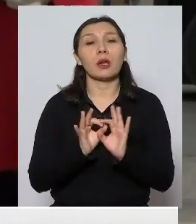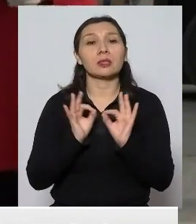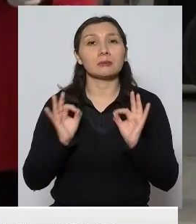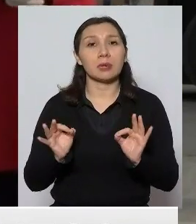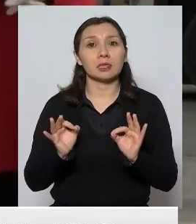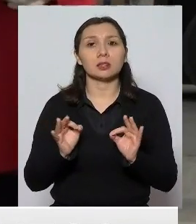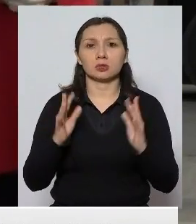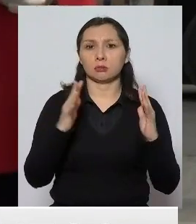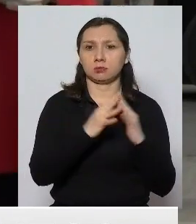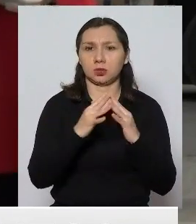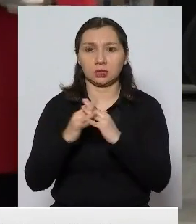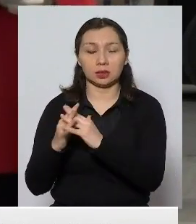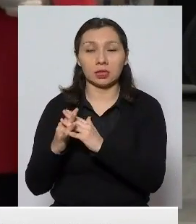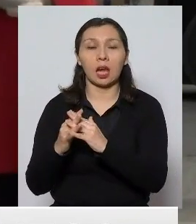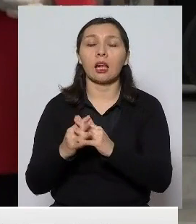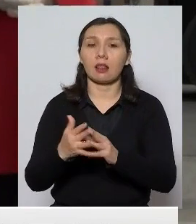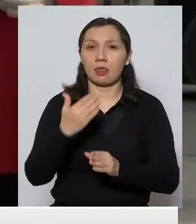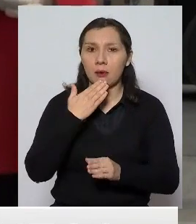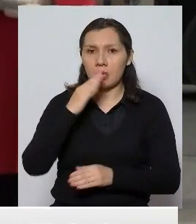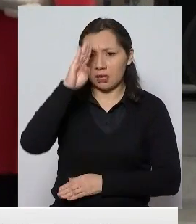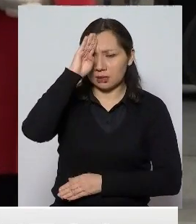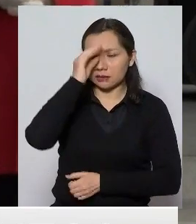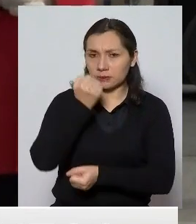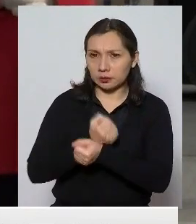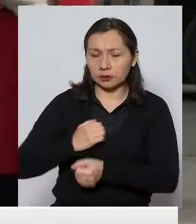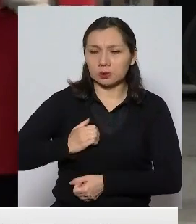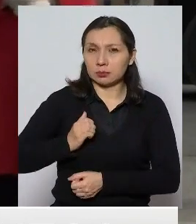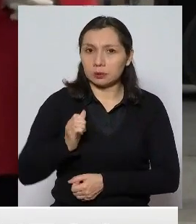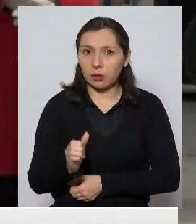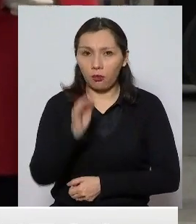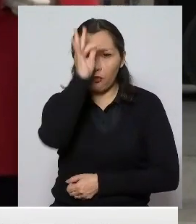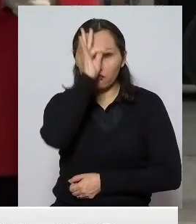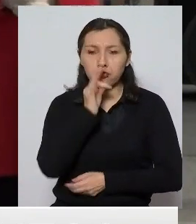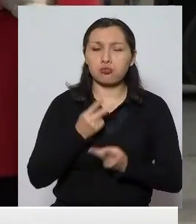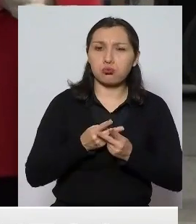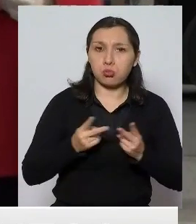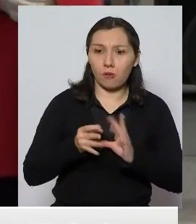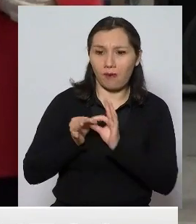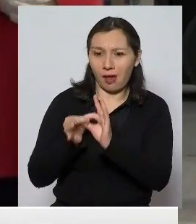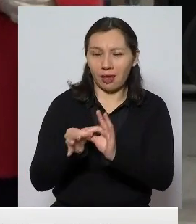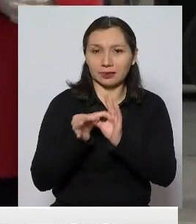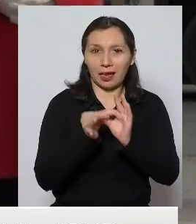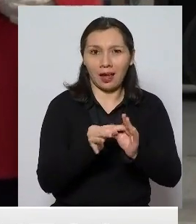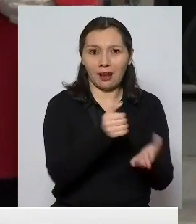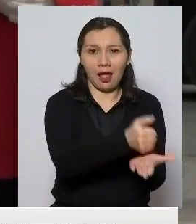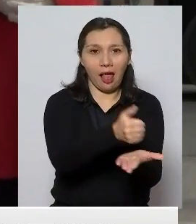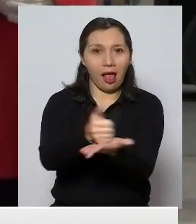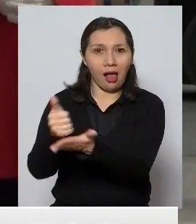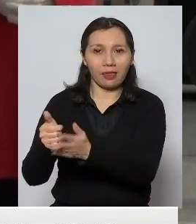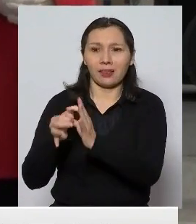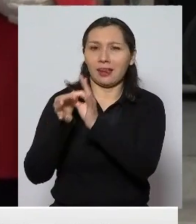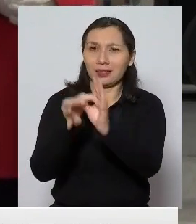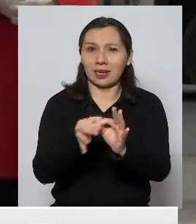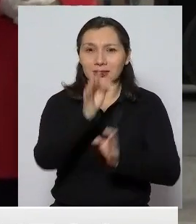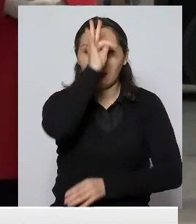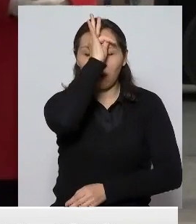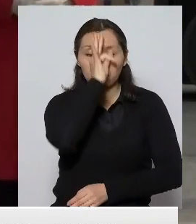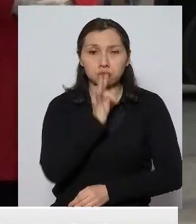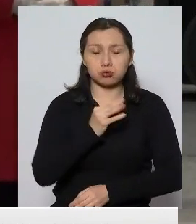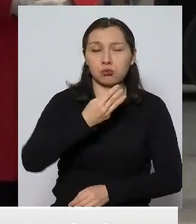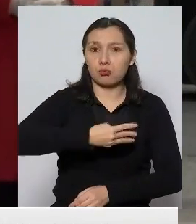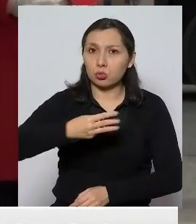nuestras Fuerzas Armadas, a nuestras policías, a los funcionarios públicos, a los alcaldes, a los